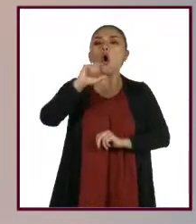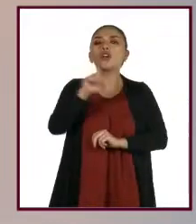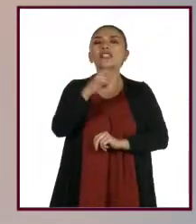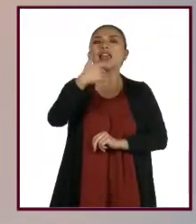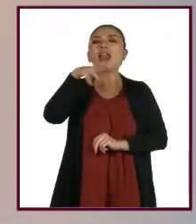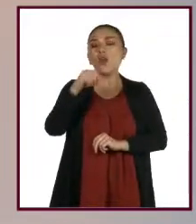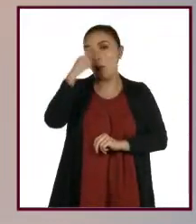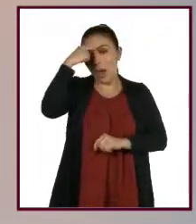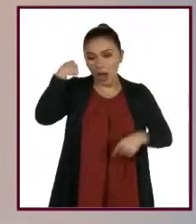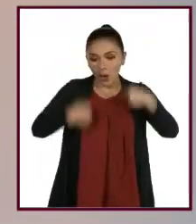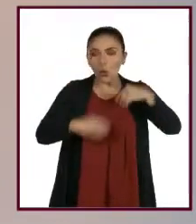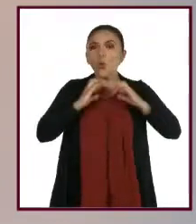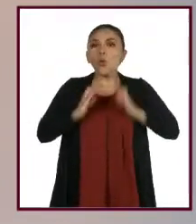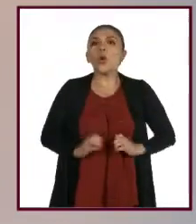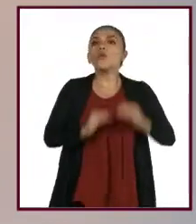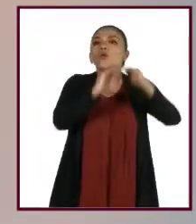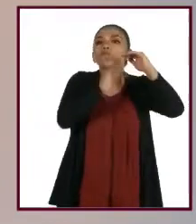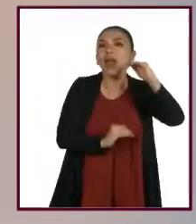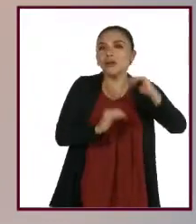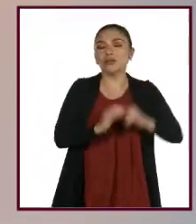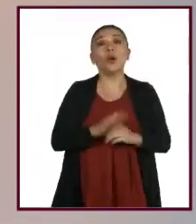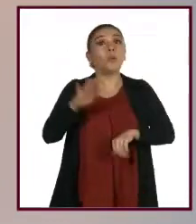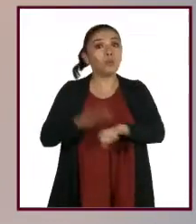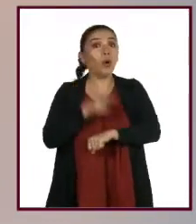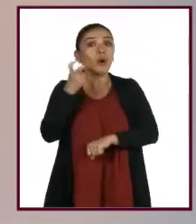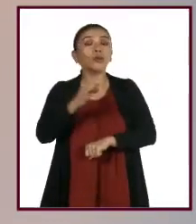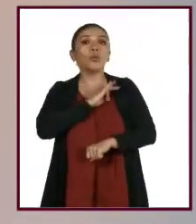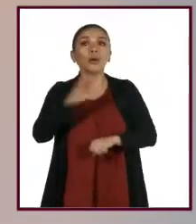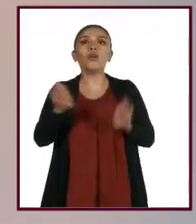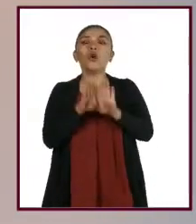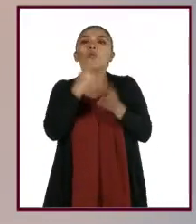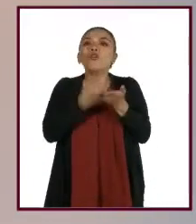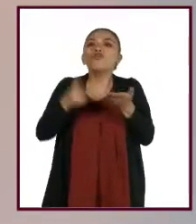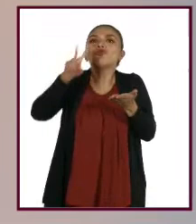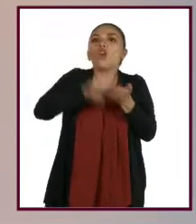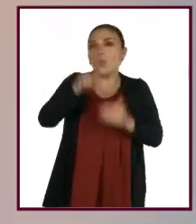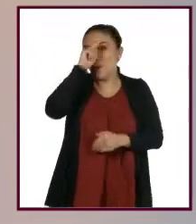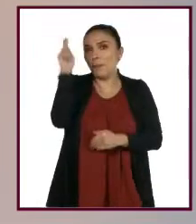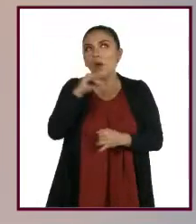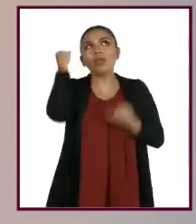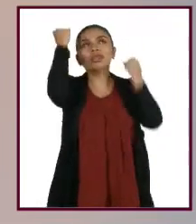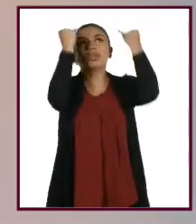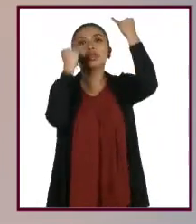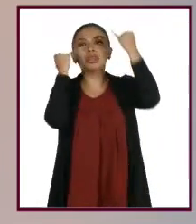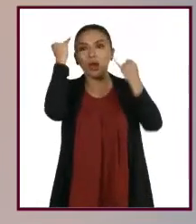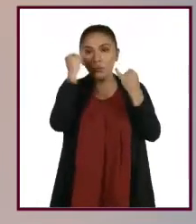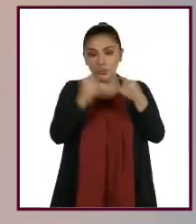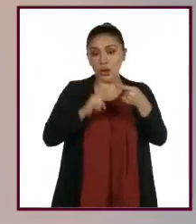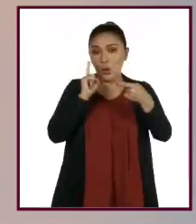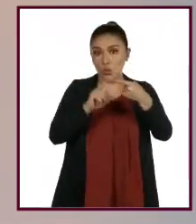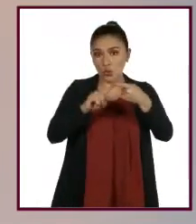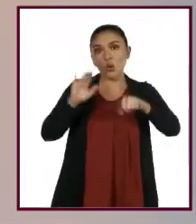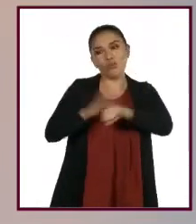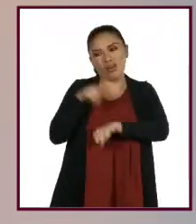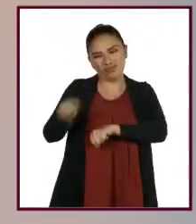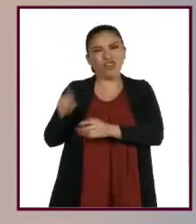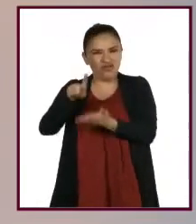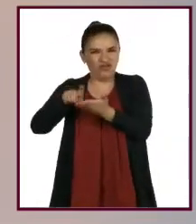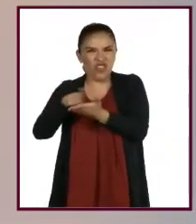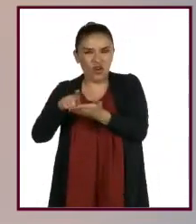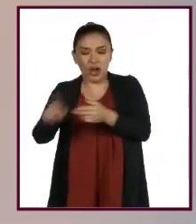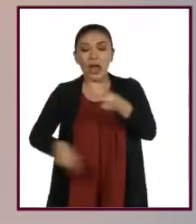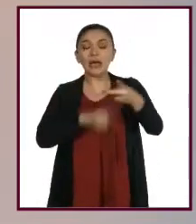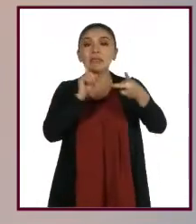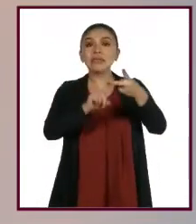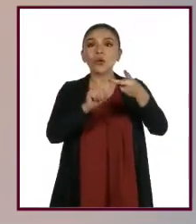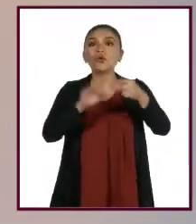en el organismo. De ahí que hasta tengamos un doble efecto psicotrópico, uno por el propio efecto de la sustancia y el